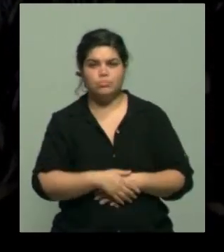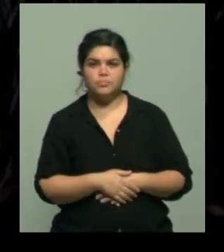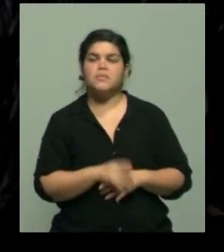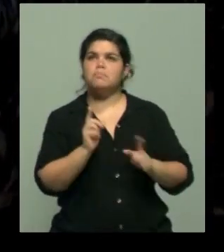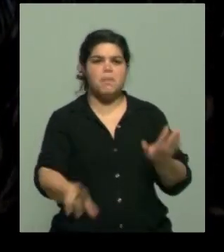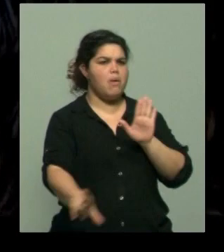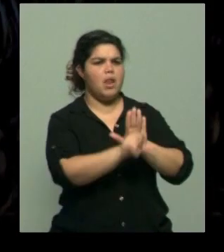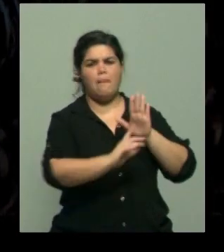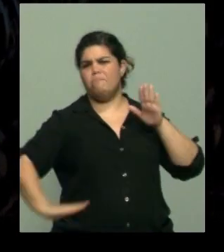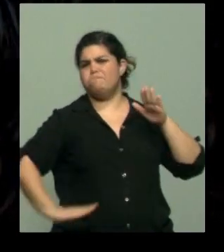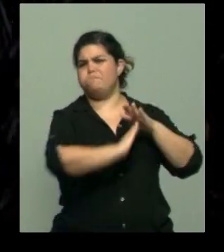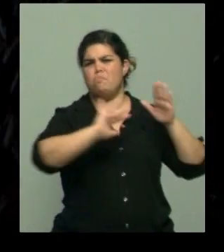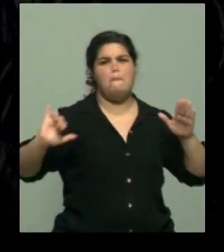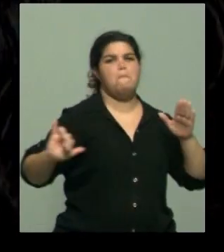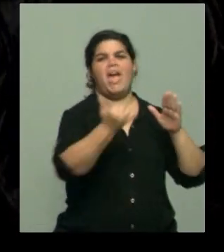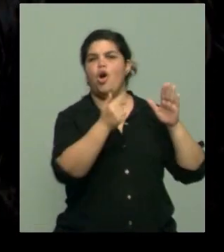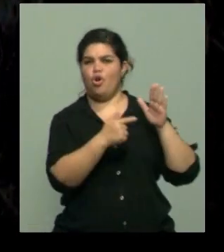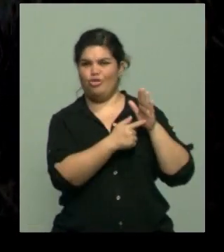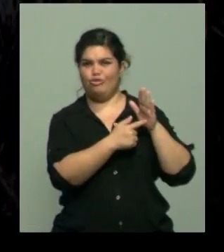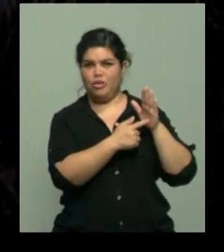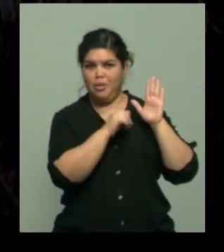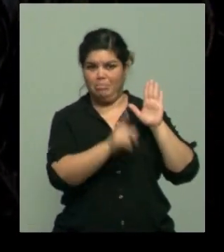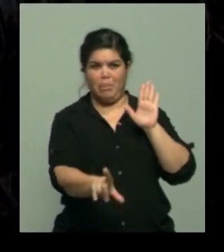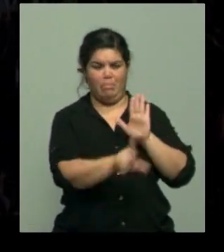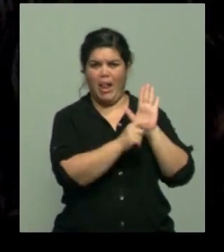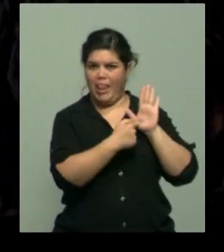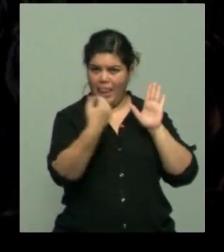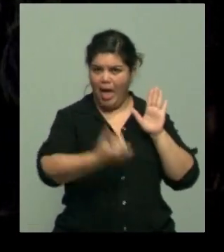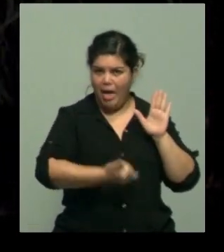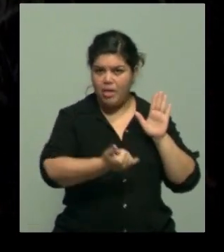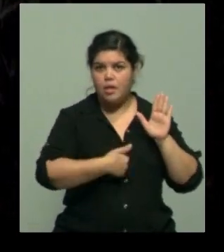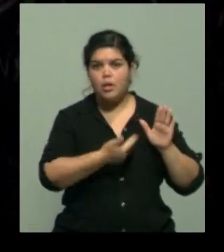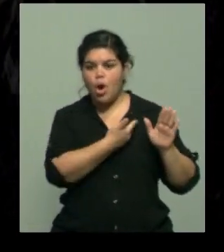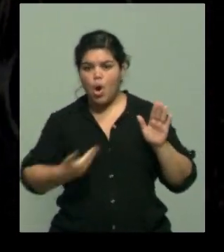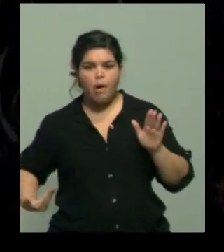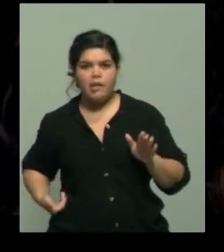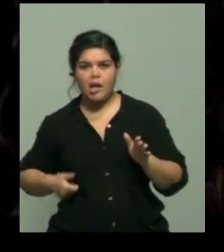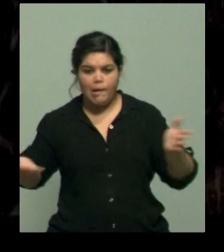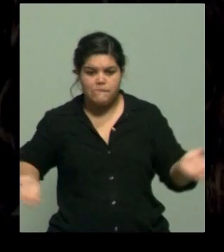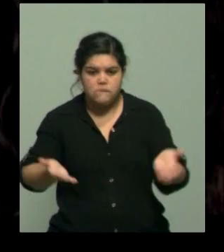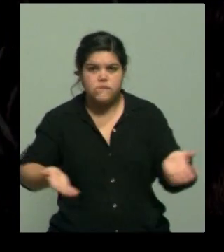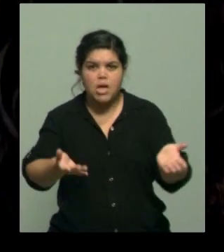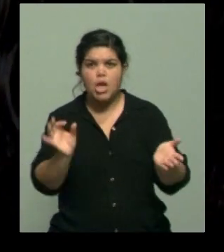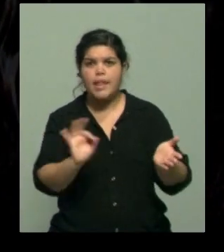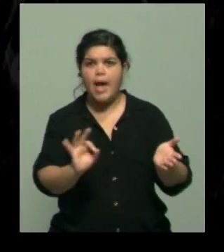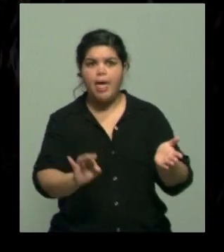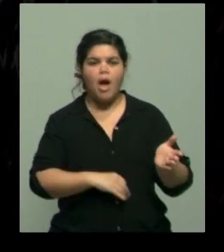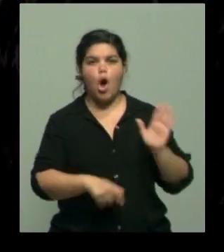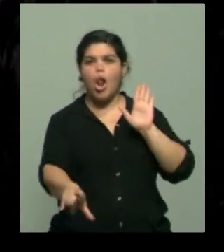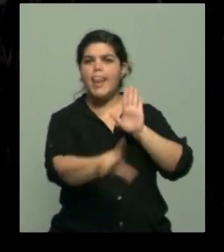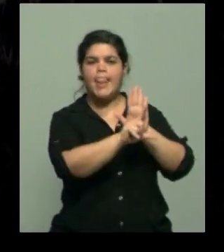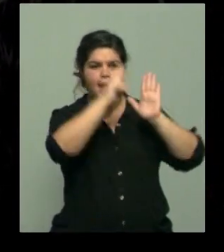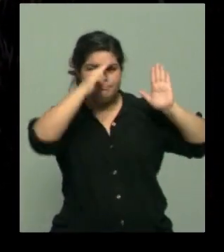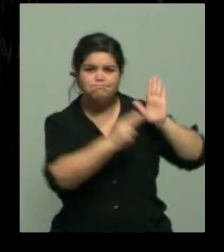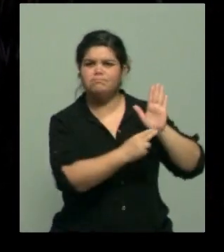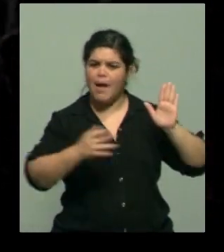de las leyes en un papel, pero si no hay un Estado que garantice todas las condiciones que implica poder cumplir esa ley,